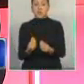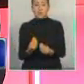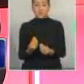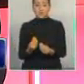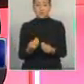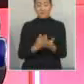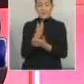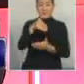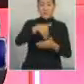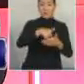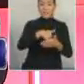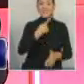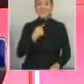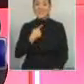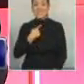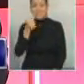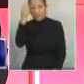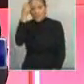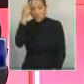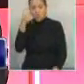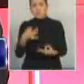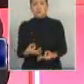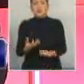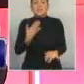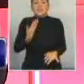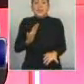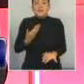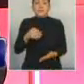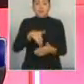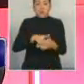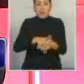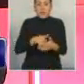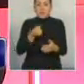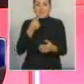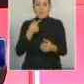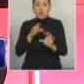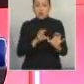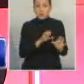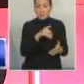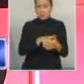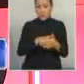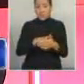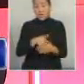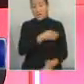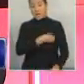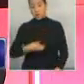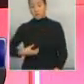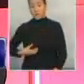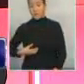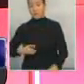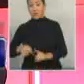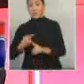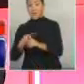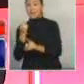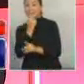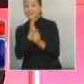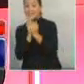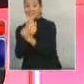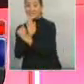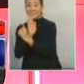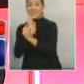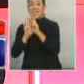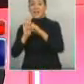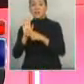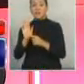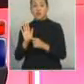cuando votamos nos interesa saber exactamente qué es lo que estamos votando, y de hecho el gobierno corrigió varios aspectos de la reforma durante